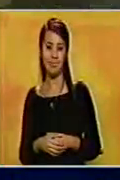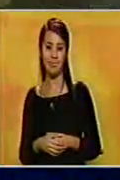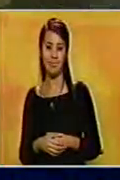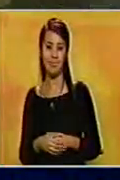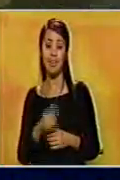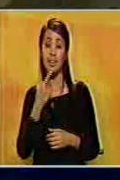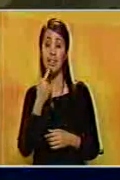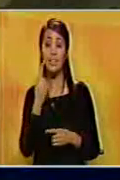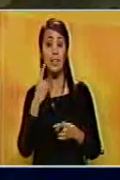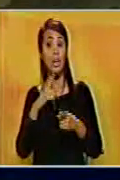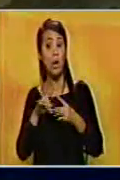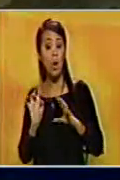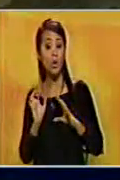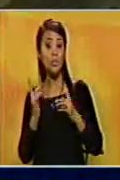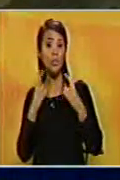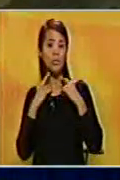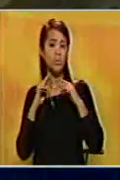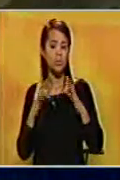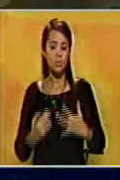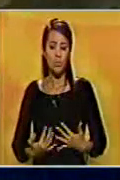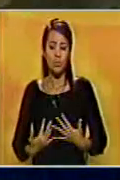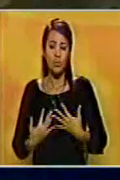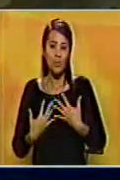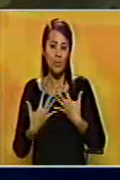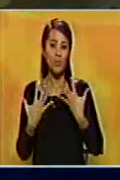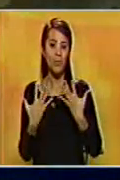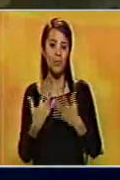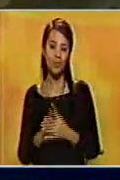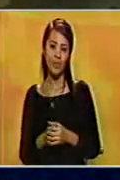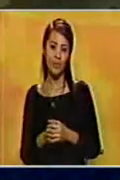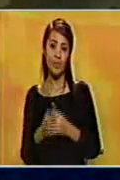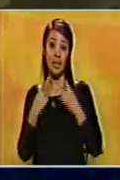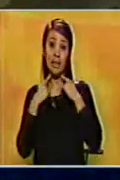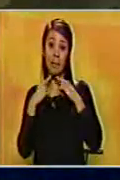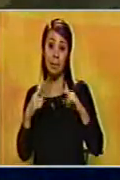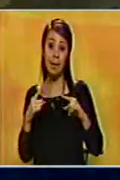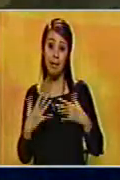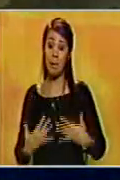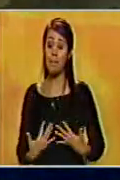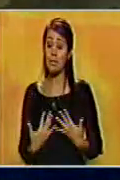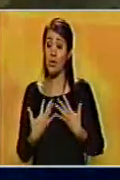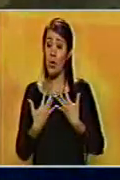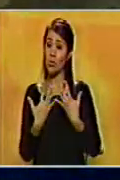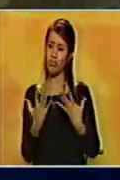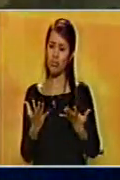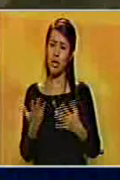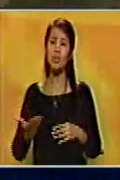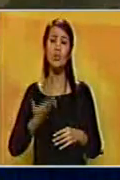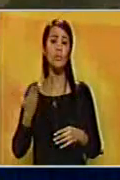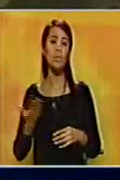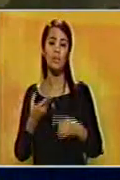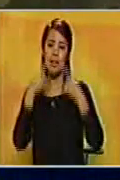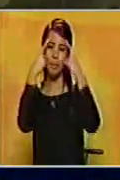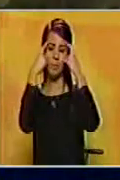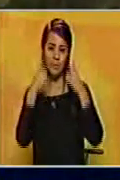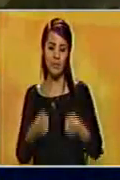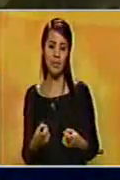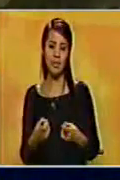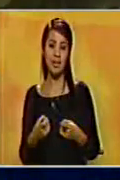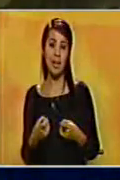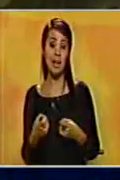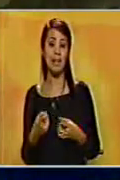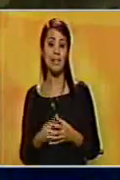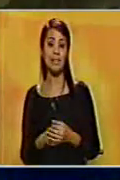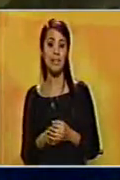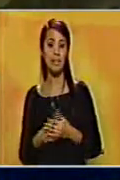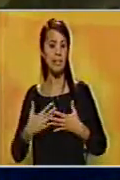Dicen que aquellos que se pierden en su pasión pierden menos que aquellos que pierden la pasión. Para esos profesionales que están conscientes de la importancia de dar